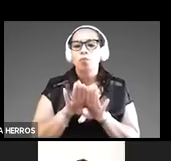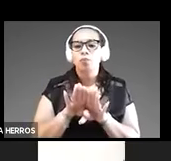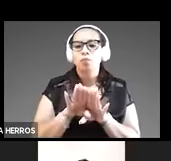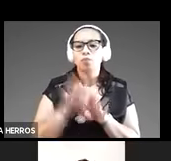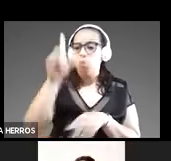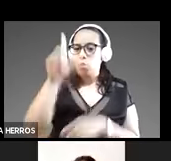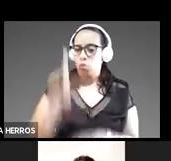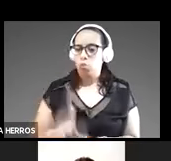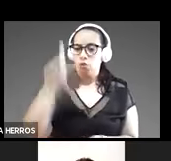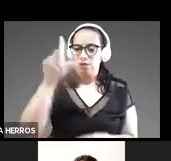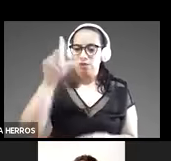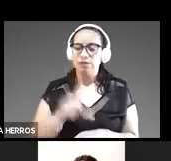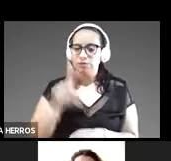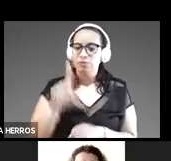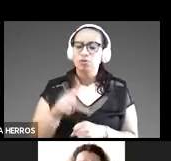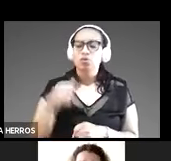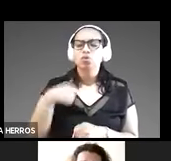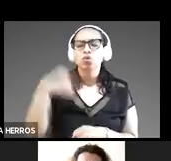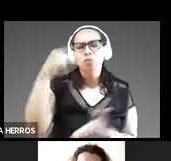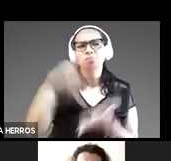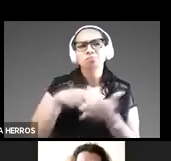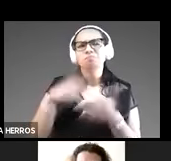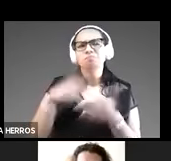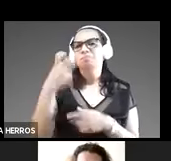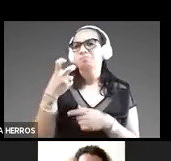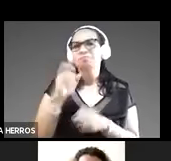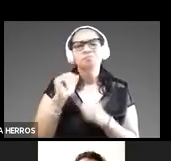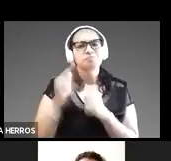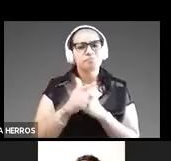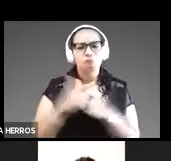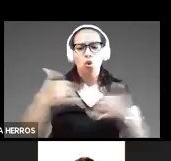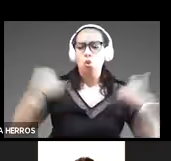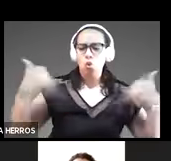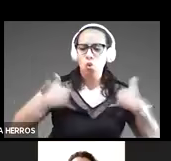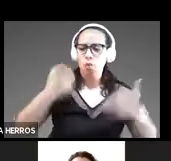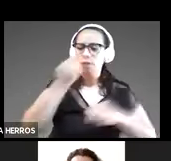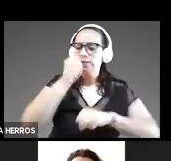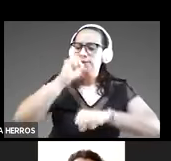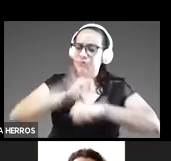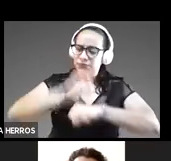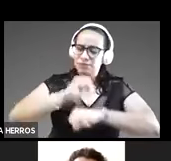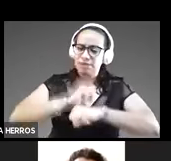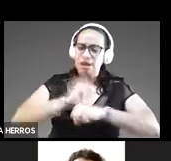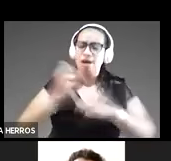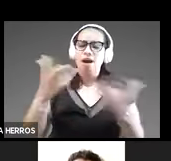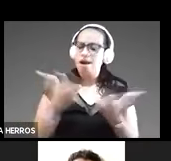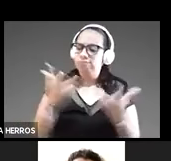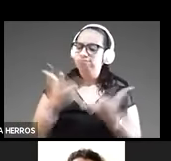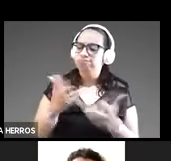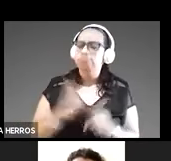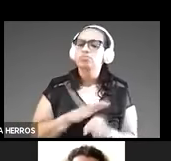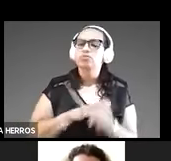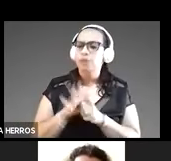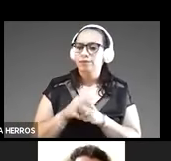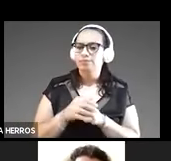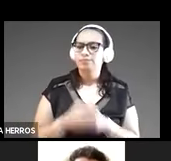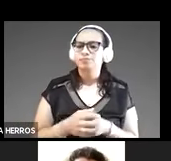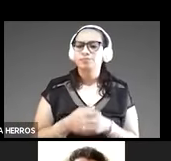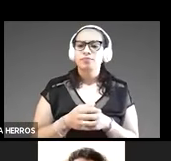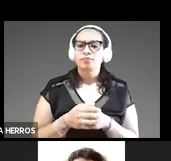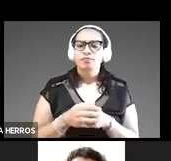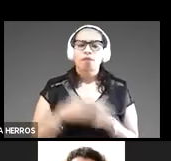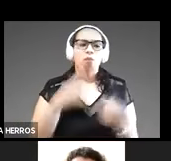lunes y que creo que es un acto que los chicos en las secundarias llevan a cabo al comentar